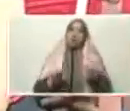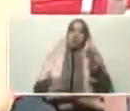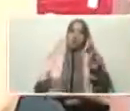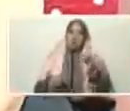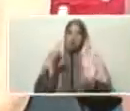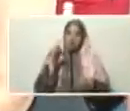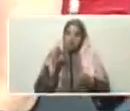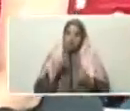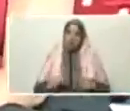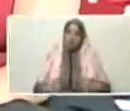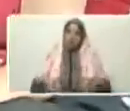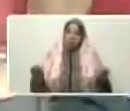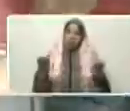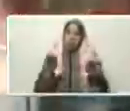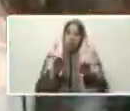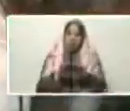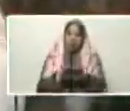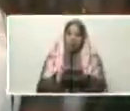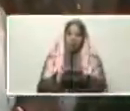igualitaria